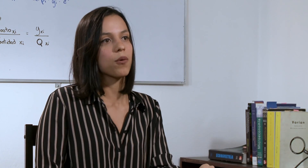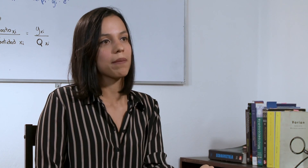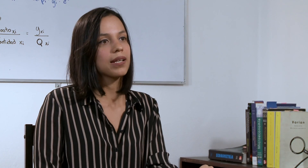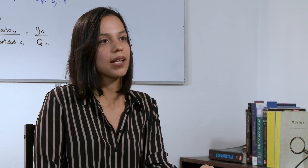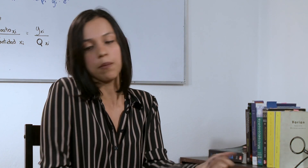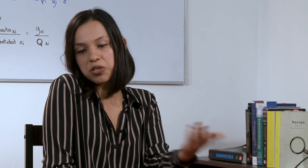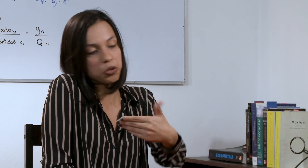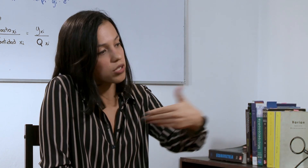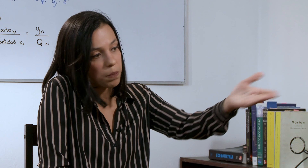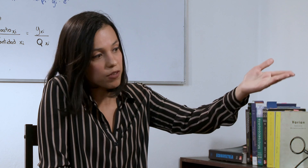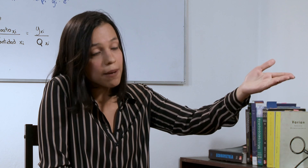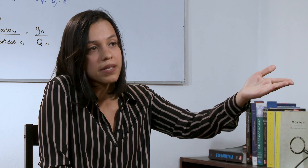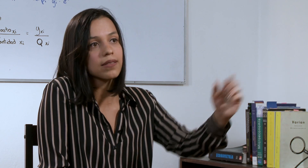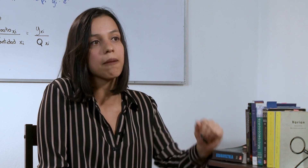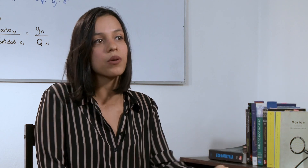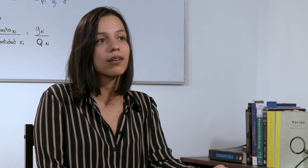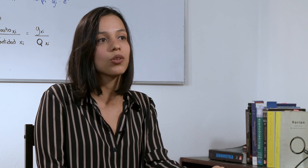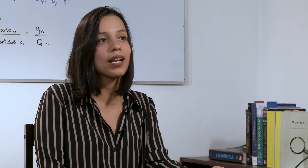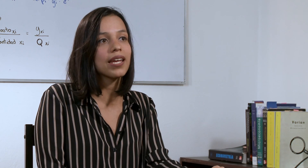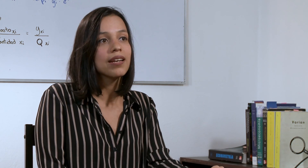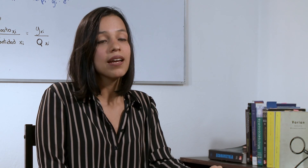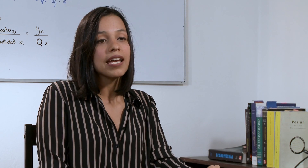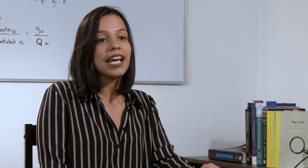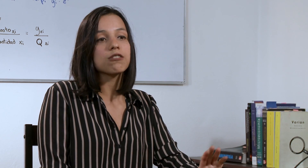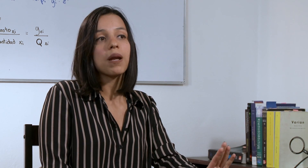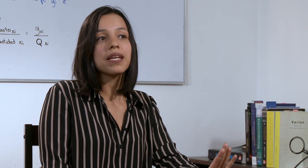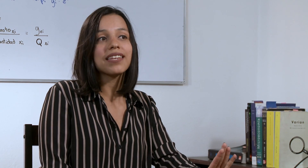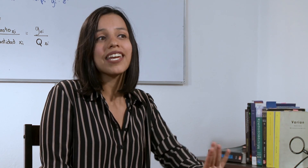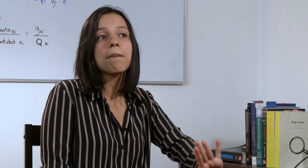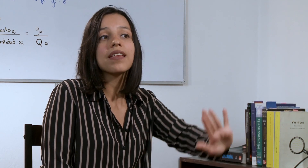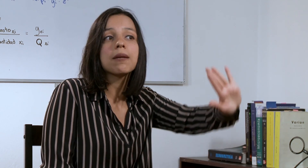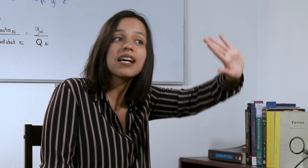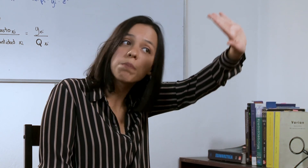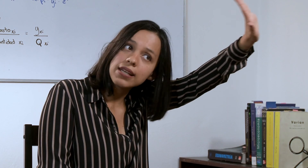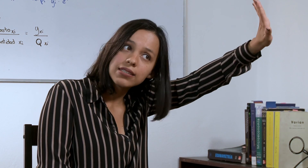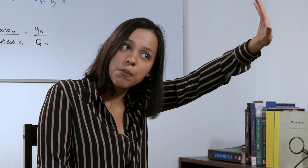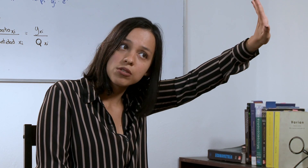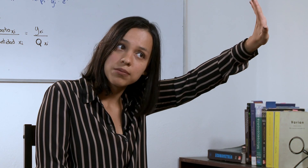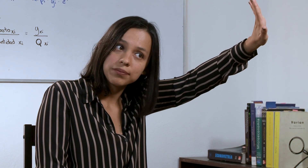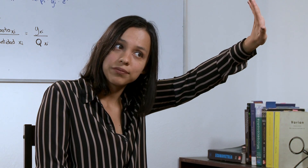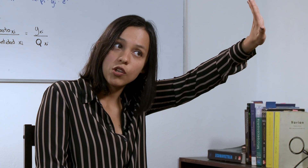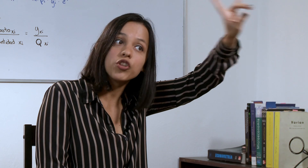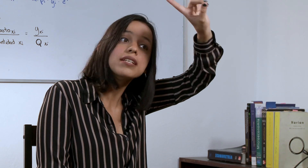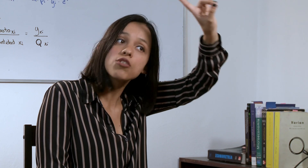estructurales del problema que tenemos, y entonces prefieran presentar proyectos de ley que les permite ir a pedir más